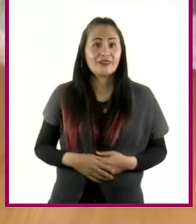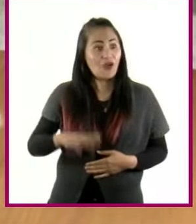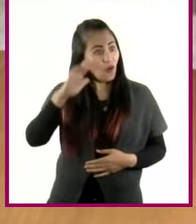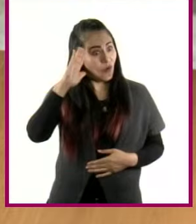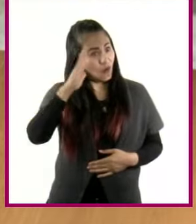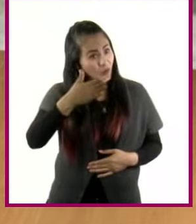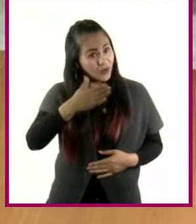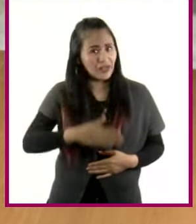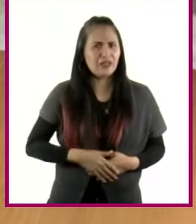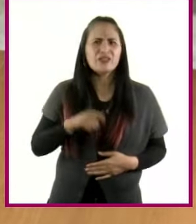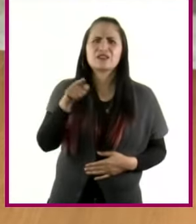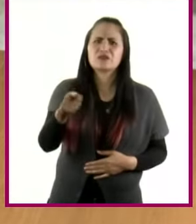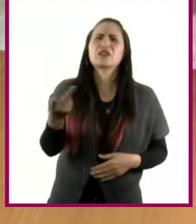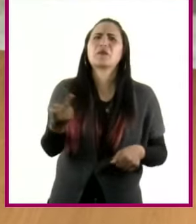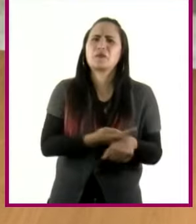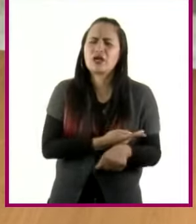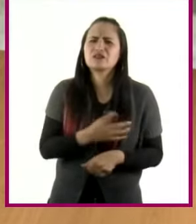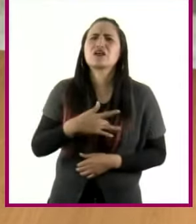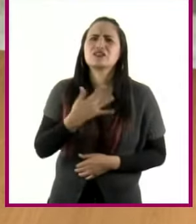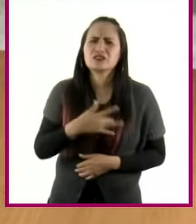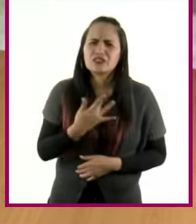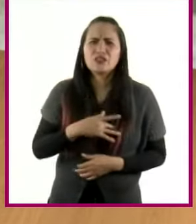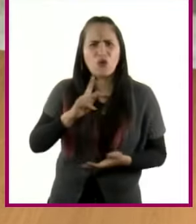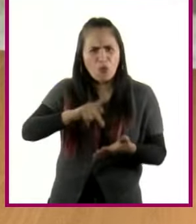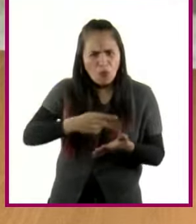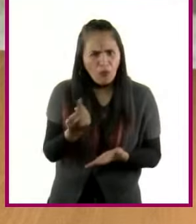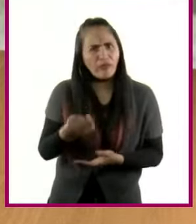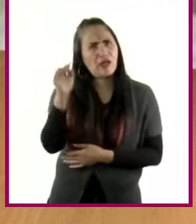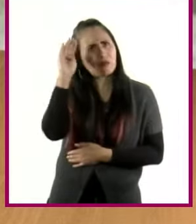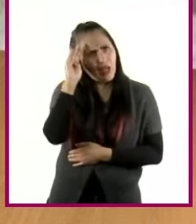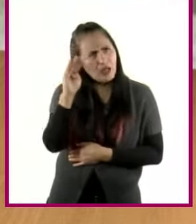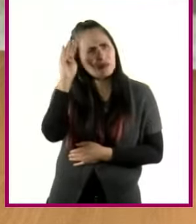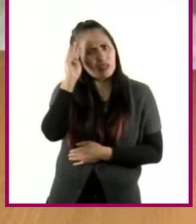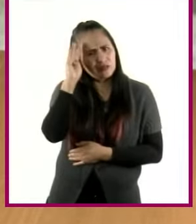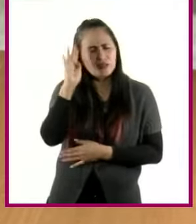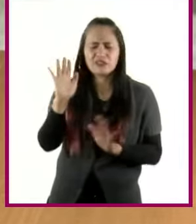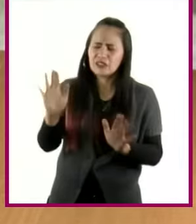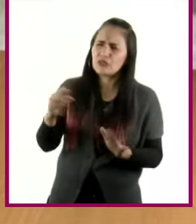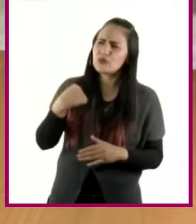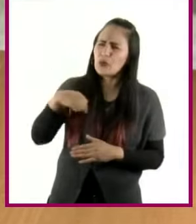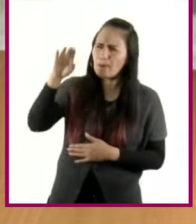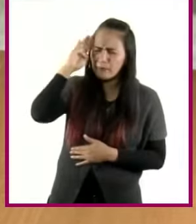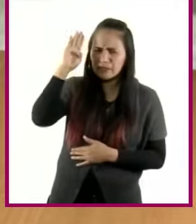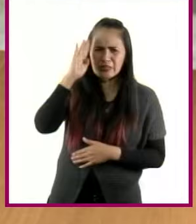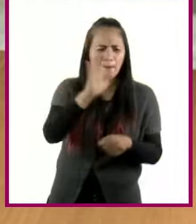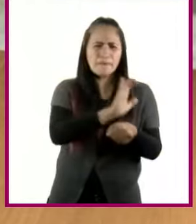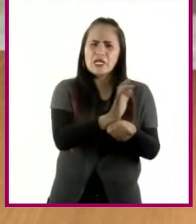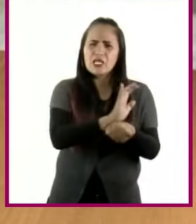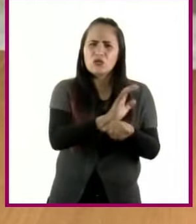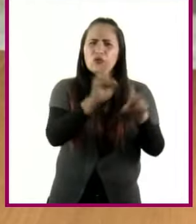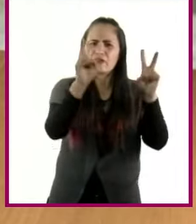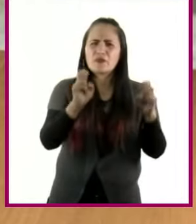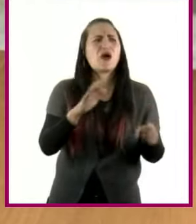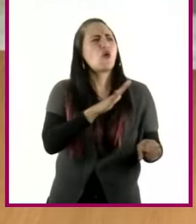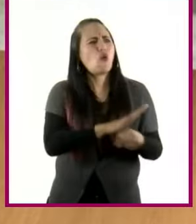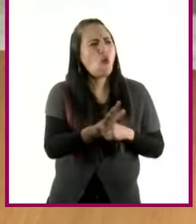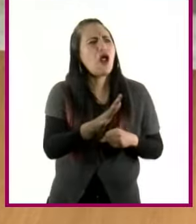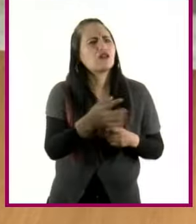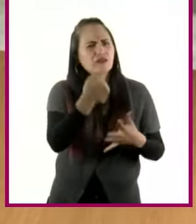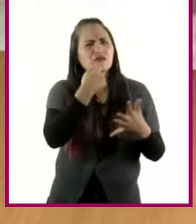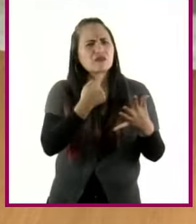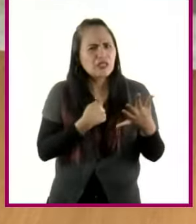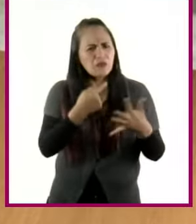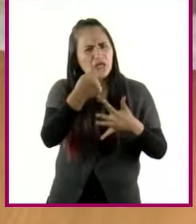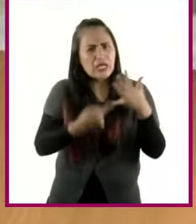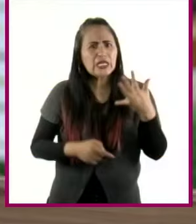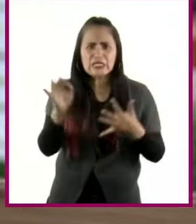Hola, ¿y ahora qué te pasa? ¿Otra vez pensativa? Hola, estaba pensando en unas películas. A ver, ¿cuáles? Cuéntame. Quizás